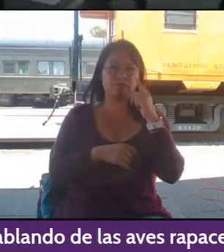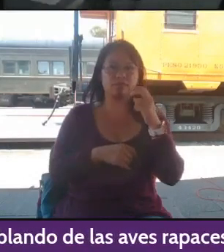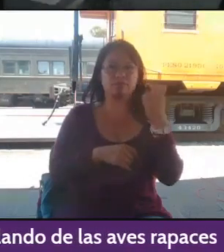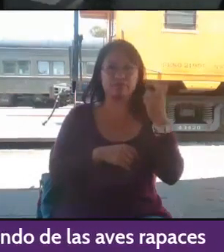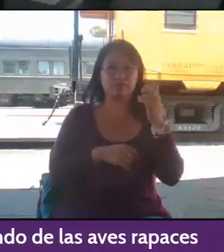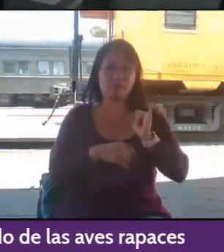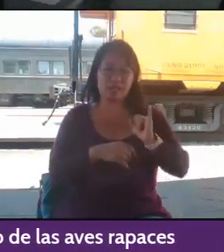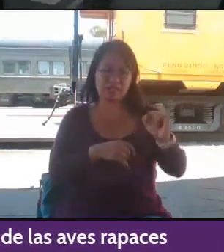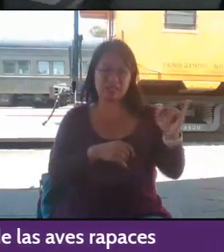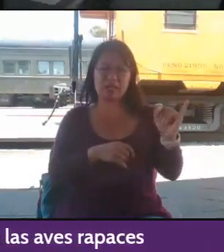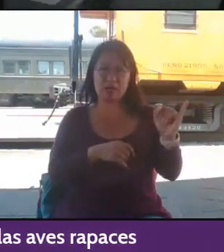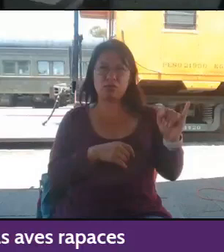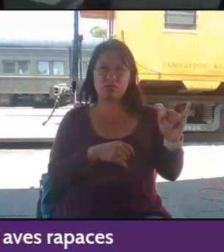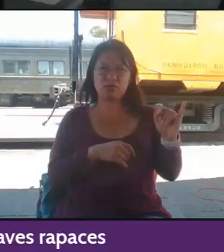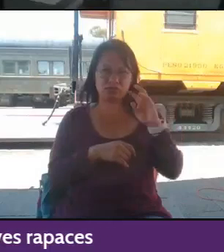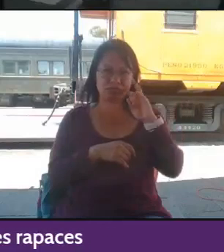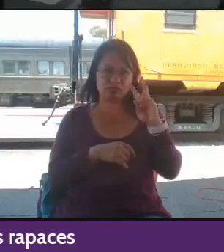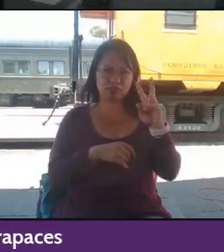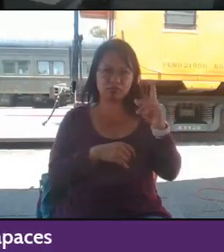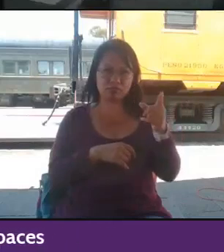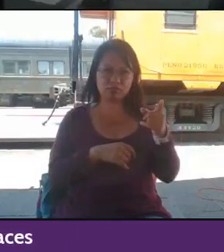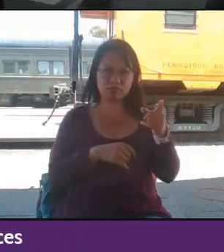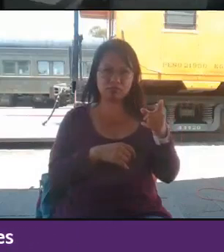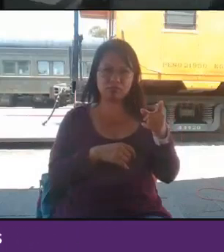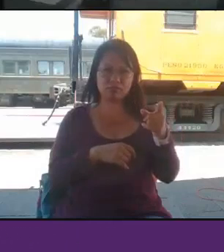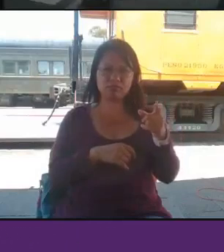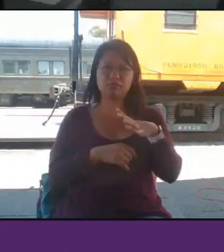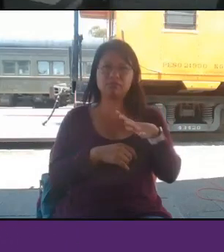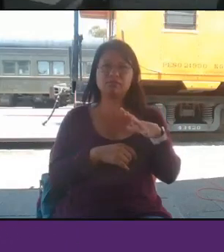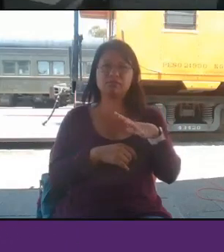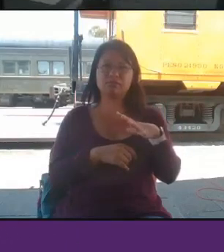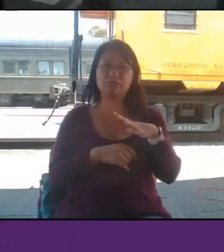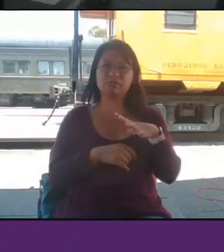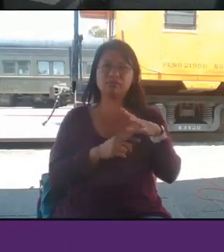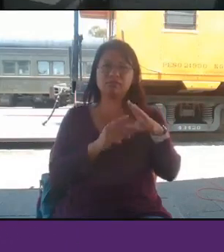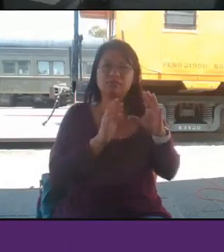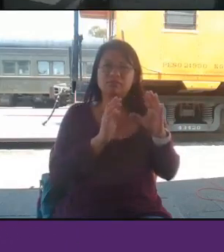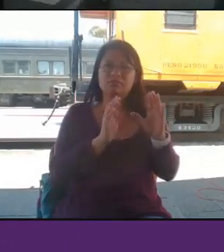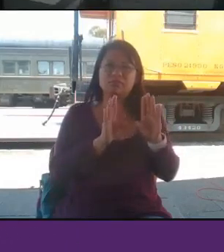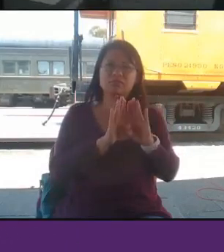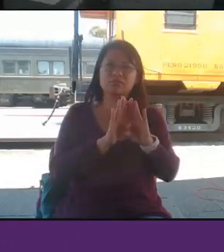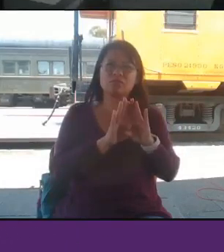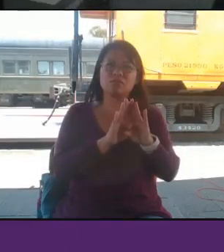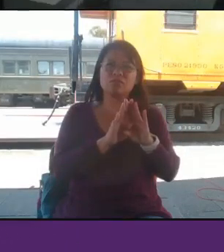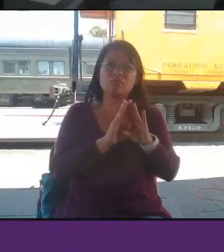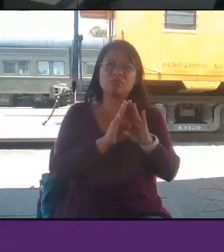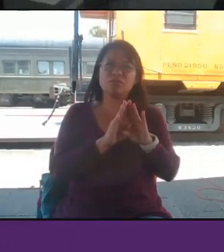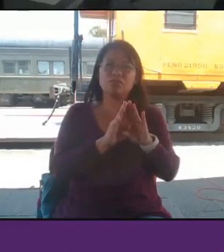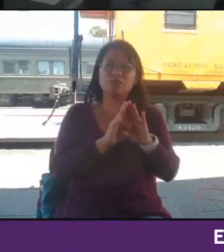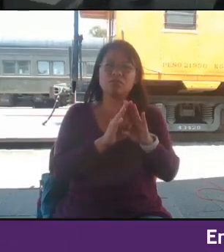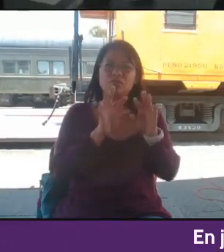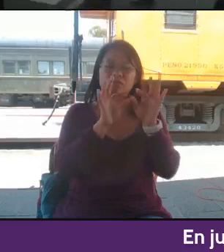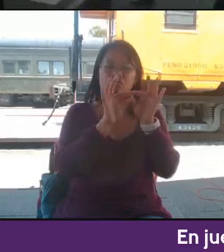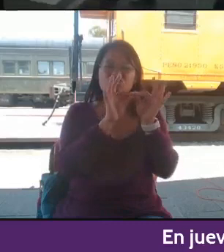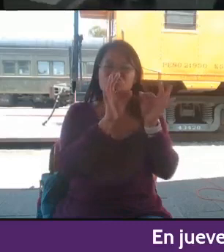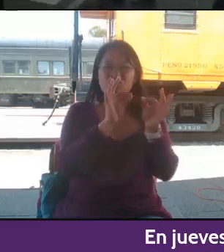lesión, pero bueno, del lado izquierdo de ella. Vas a ver que tiene una pequeña estructura, un pequeño